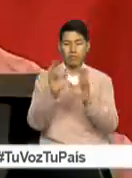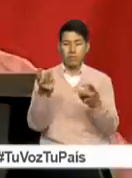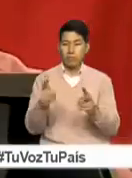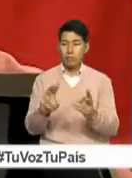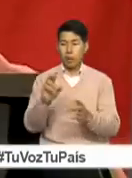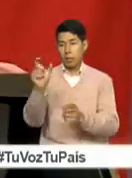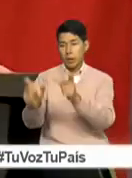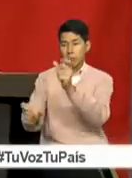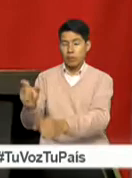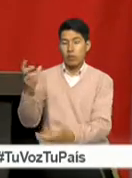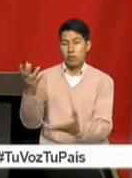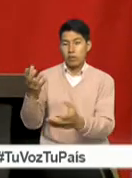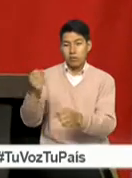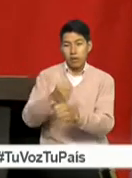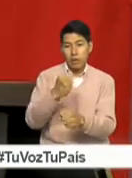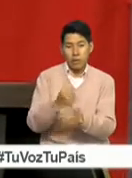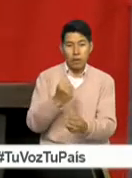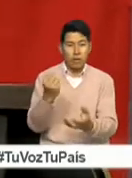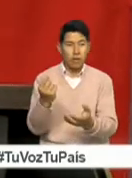gracias